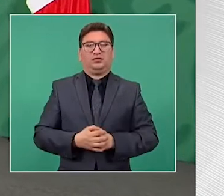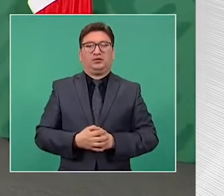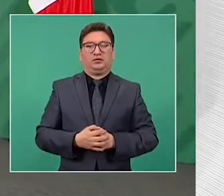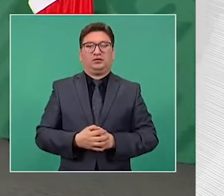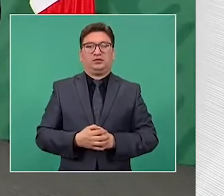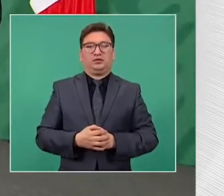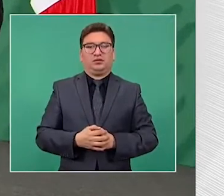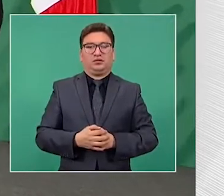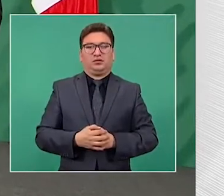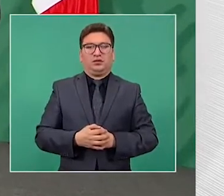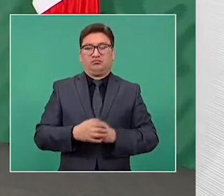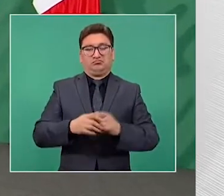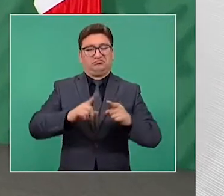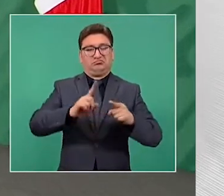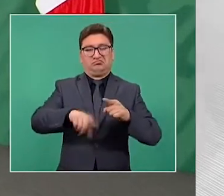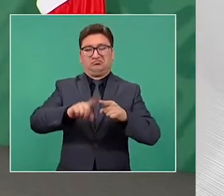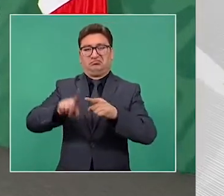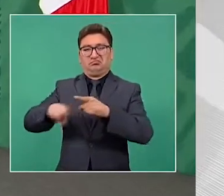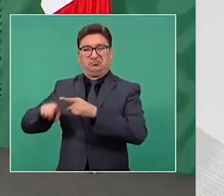deja de existir